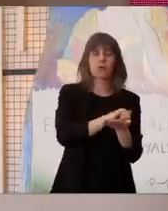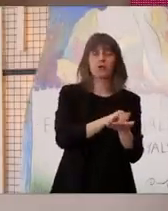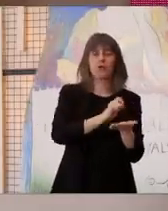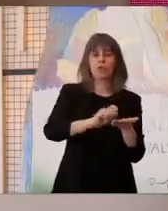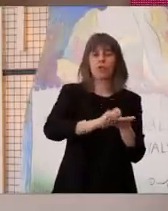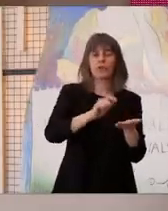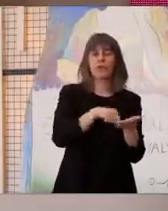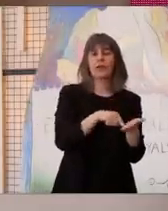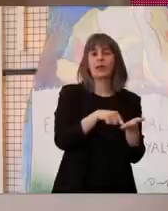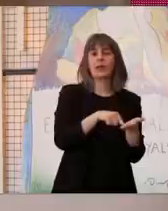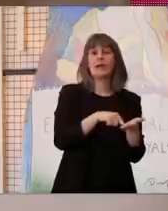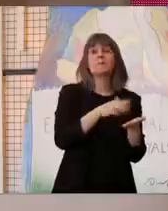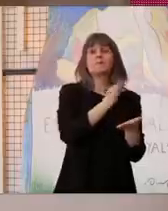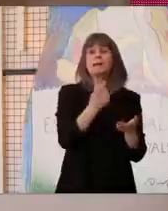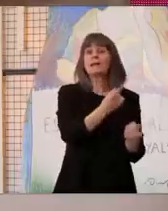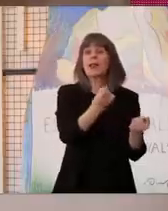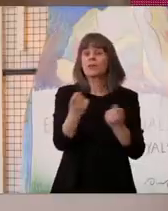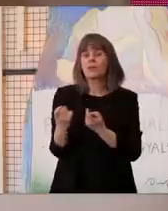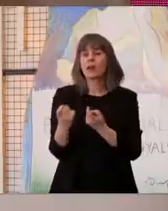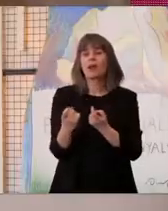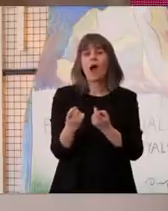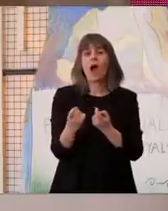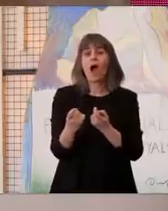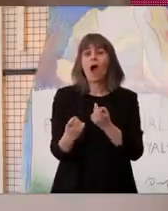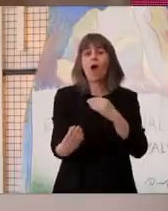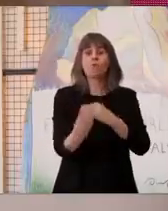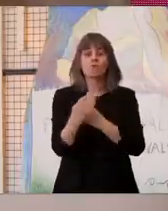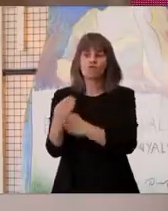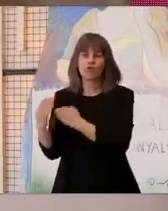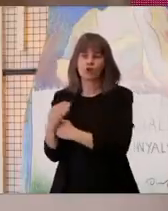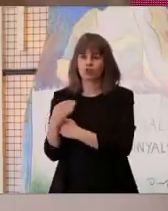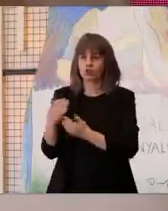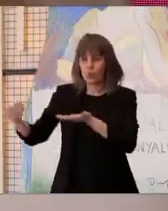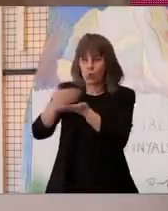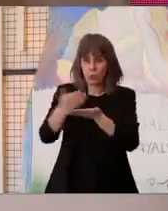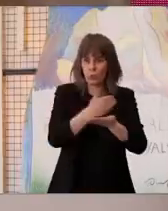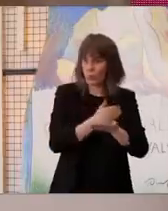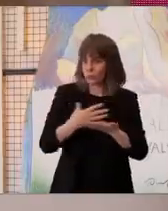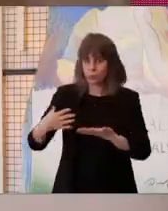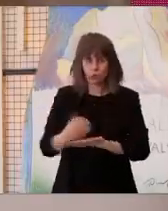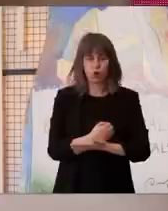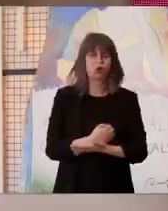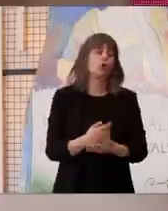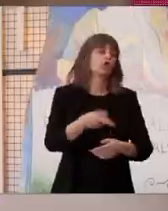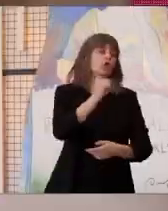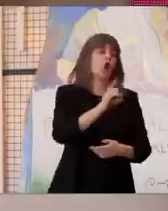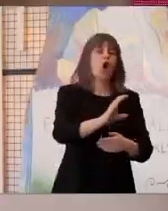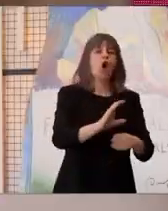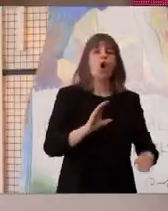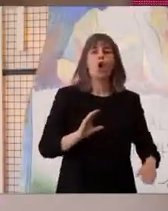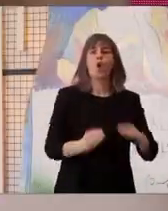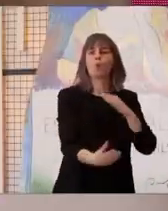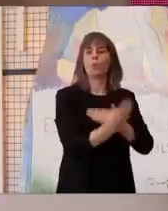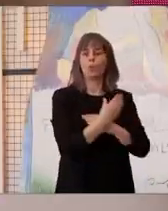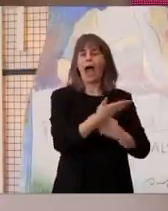conseguir todos los fondos que fuera a gastar esa organización no los fondos de las ayudas hasta